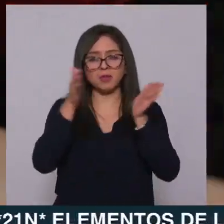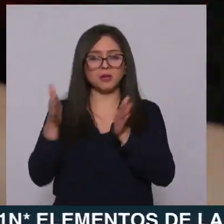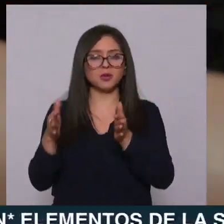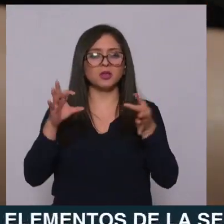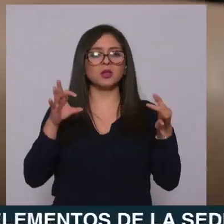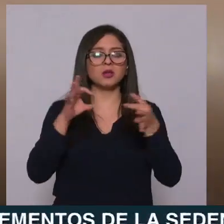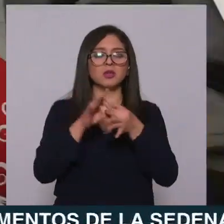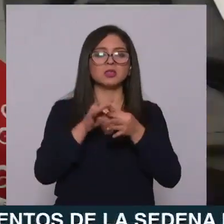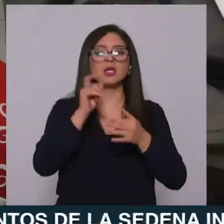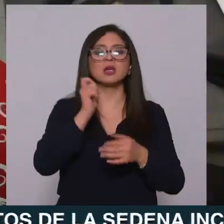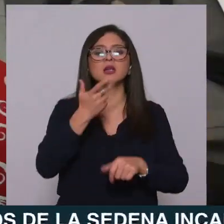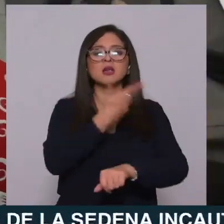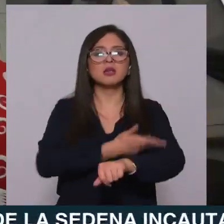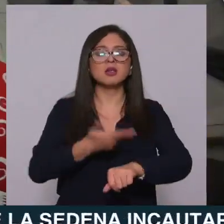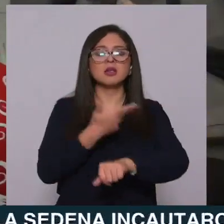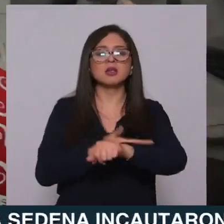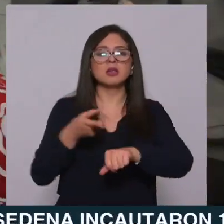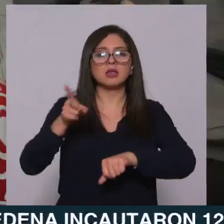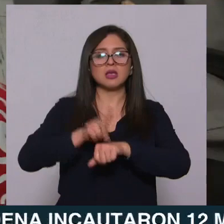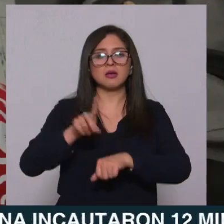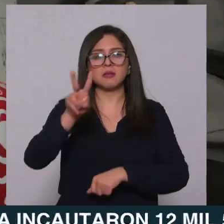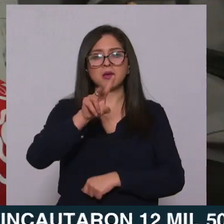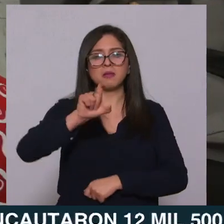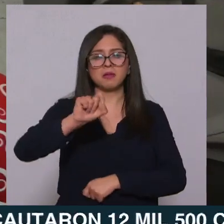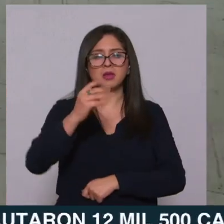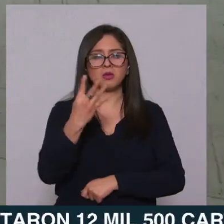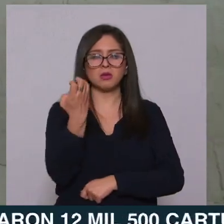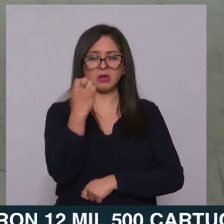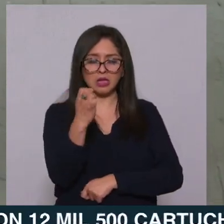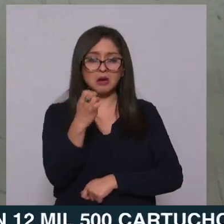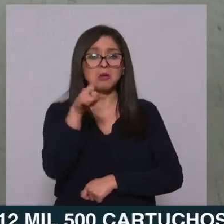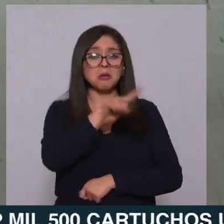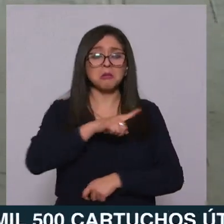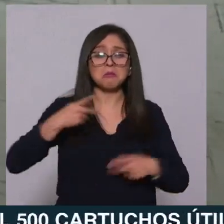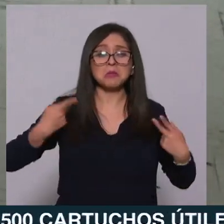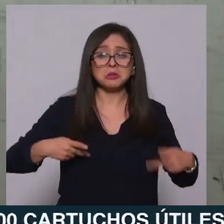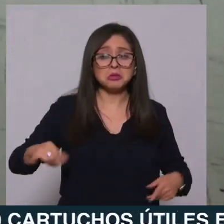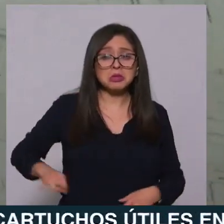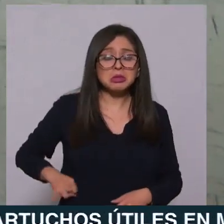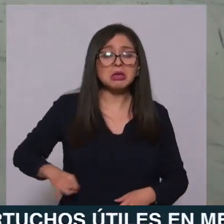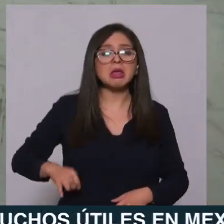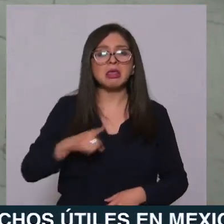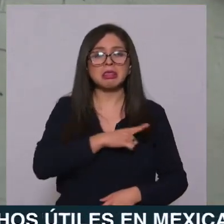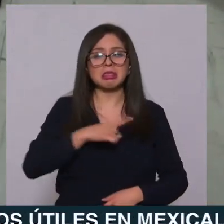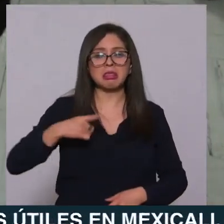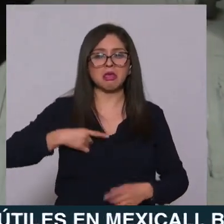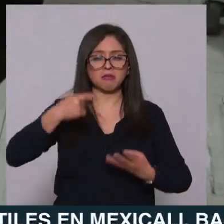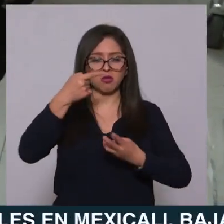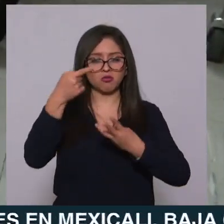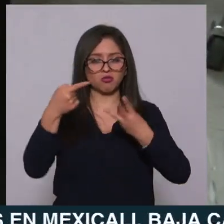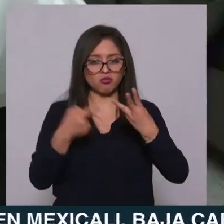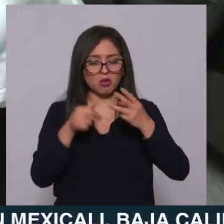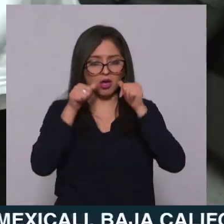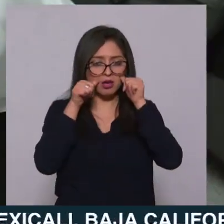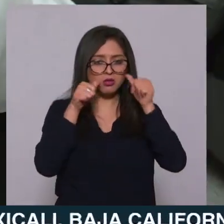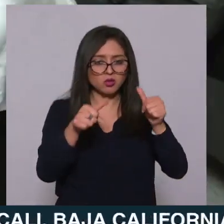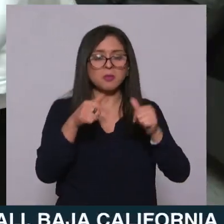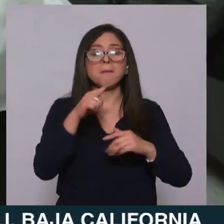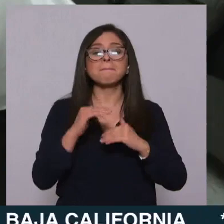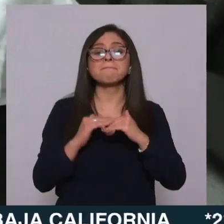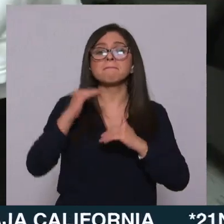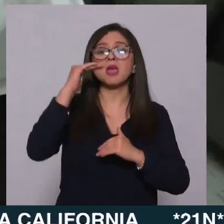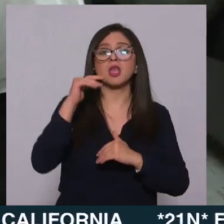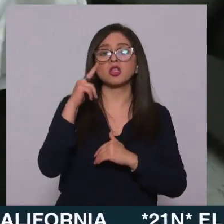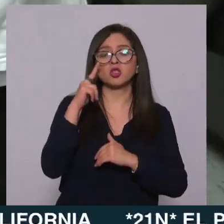podrán realizar el trámite hasta el viernes 24 de enero. Los interesados deberán cumplir los siguientes requisitos: ser mayor